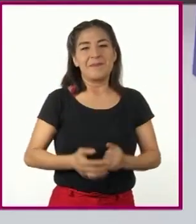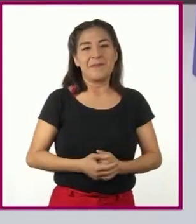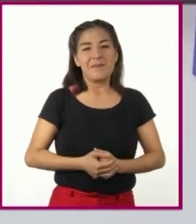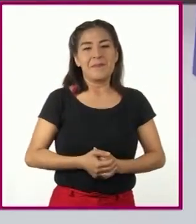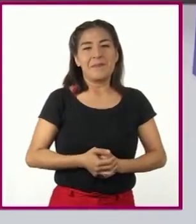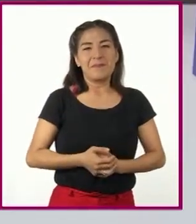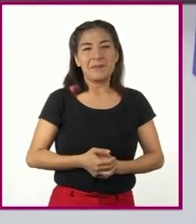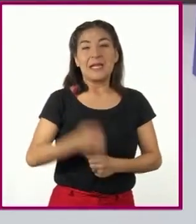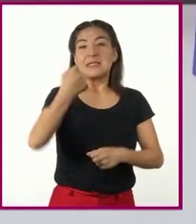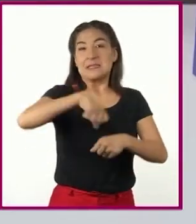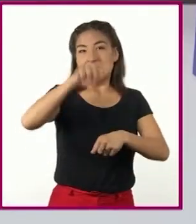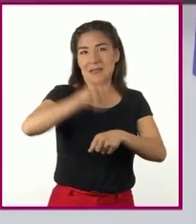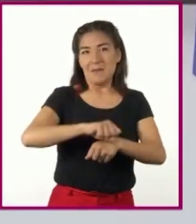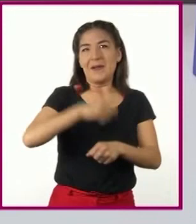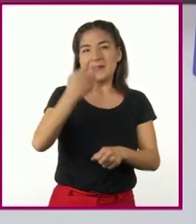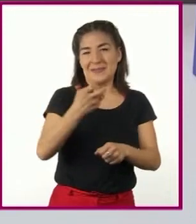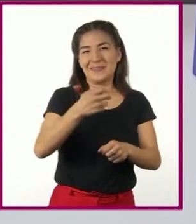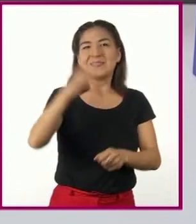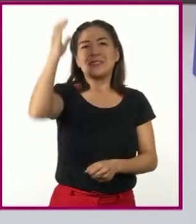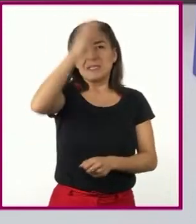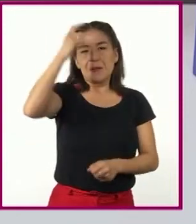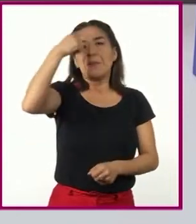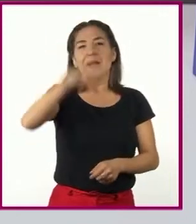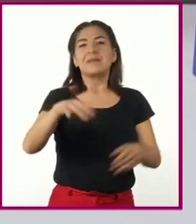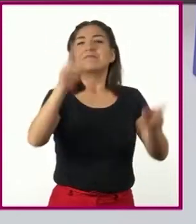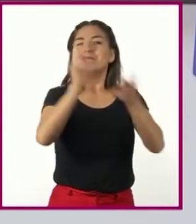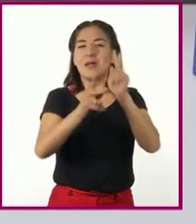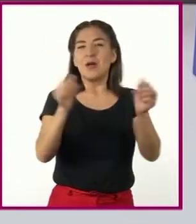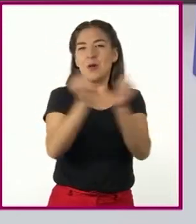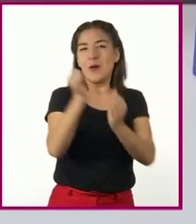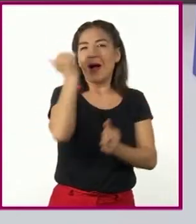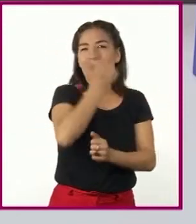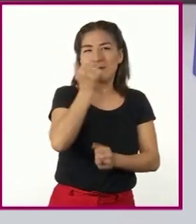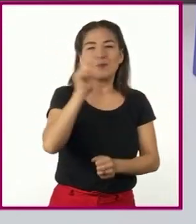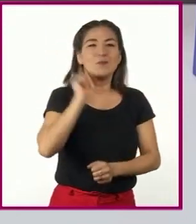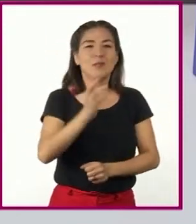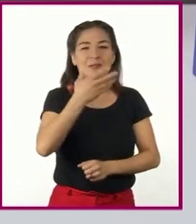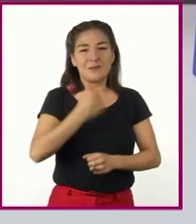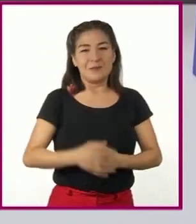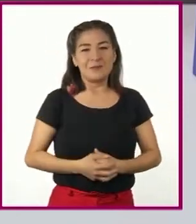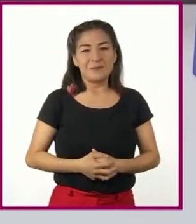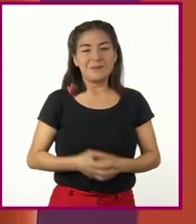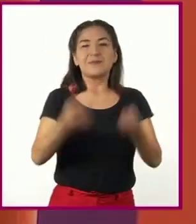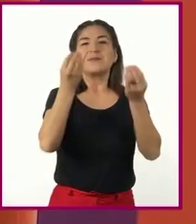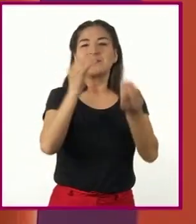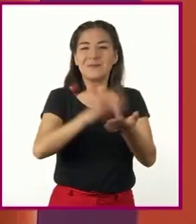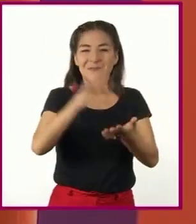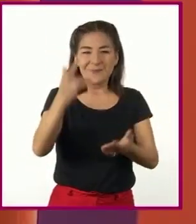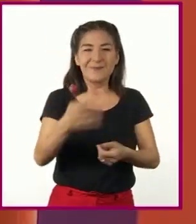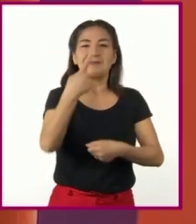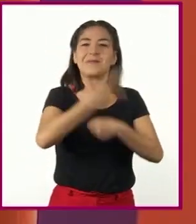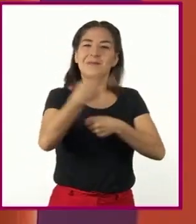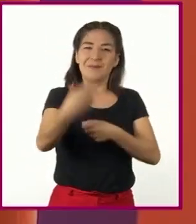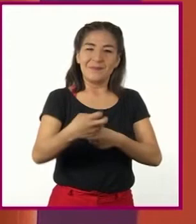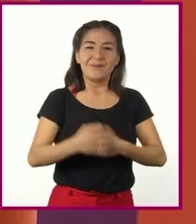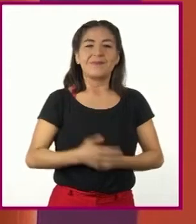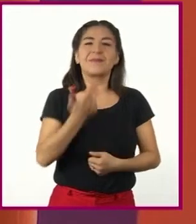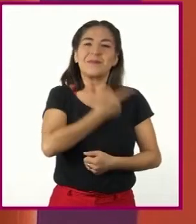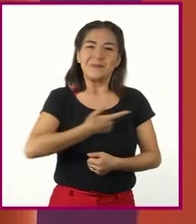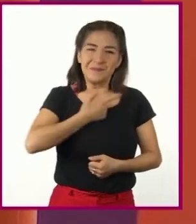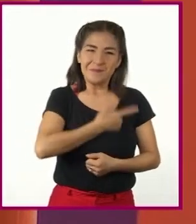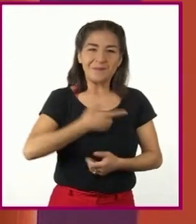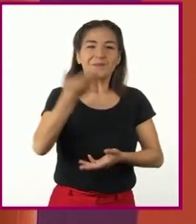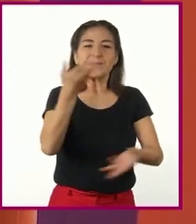de la Semana de la Ciencia para conversar con los alumnas y alumnos. Muchas gracias por haberme invitado. Es un